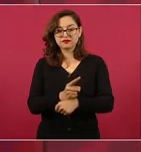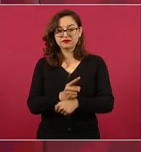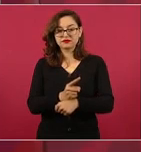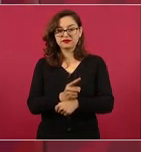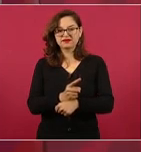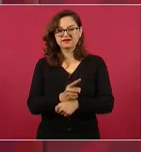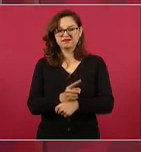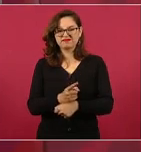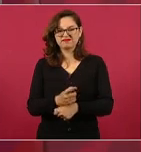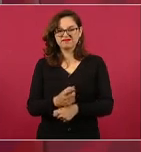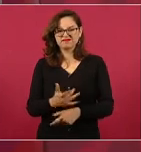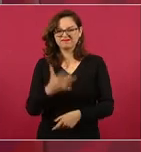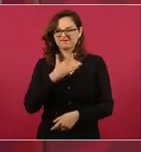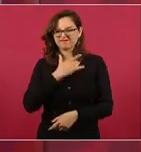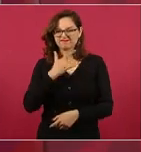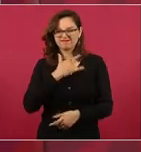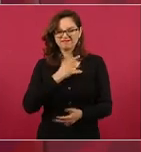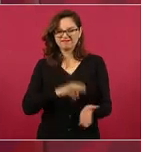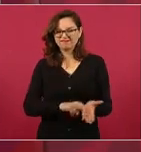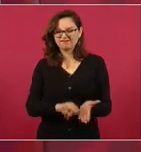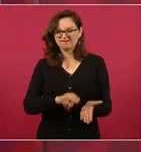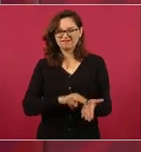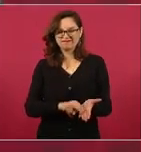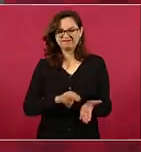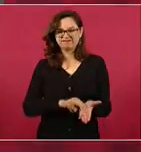el que tiene malas entrañas,